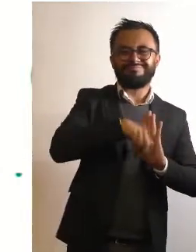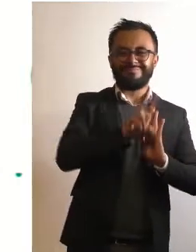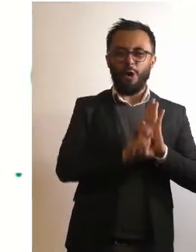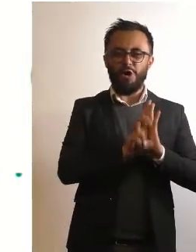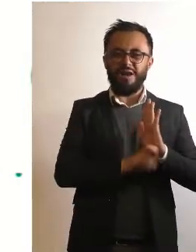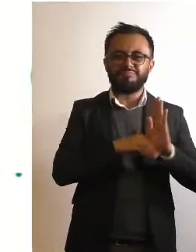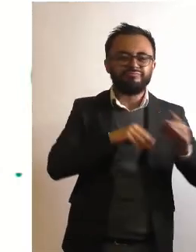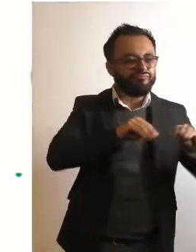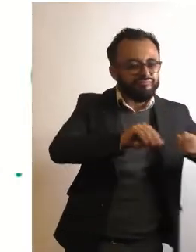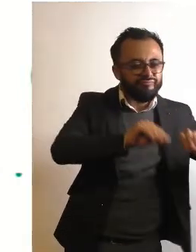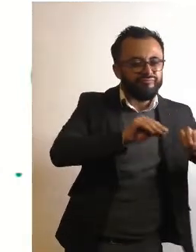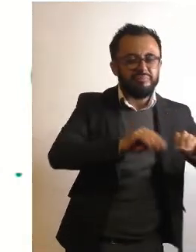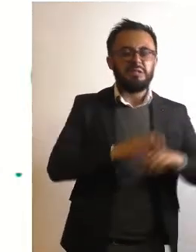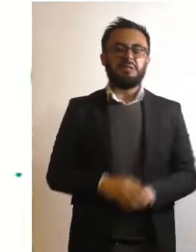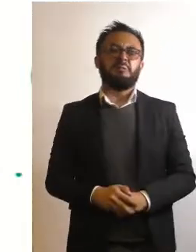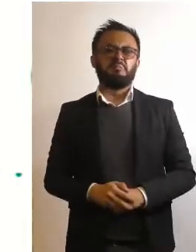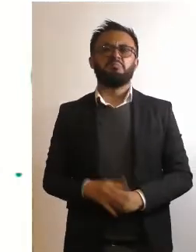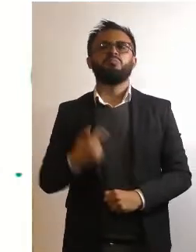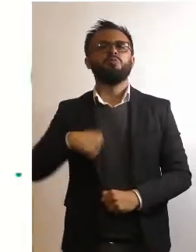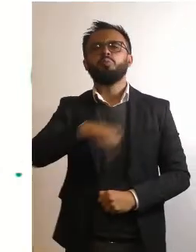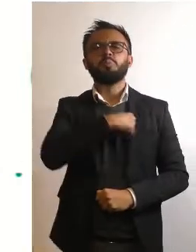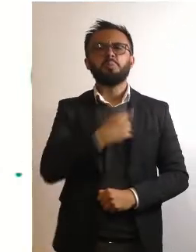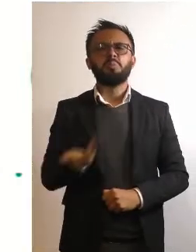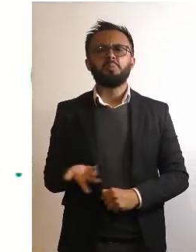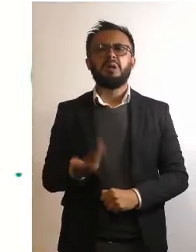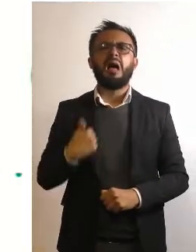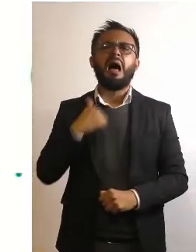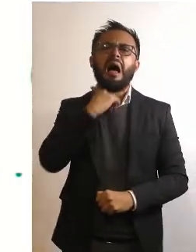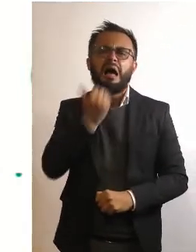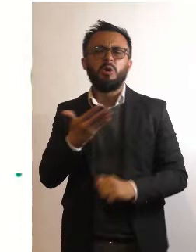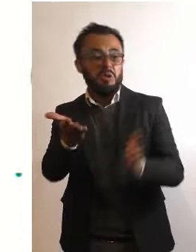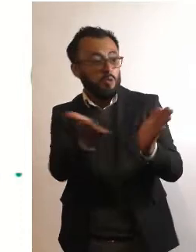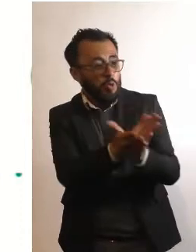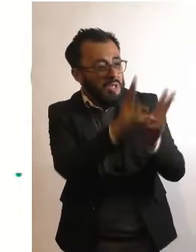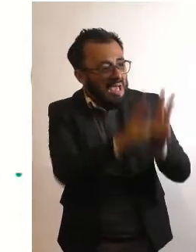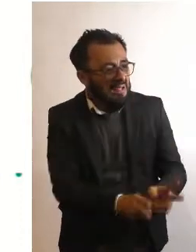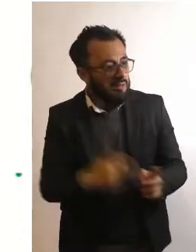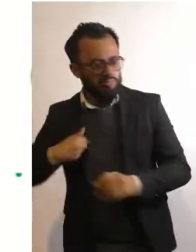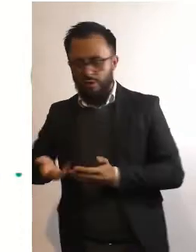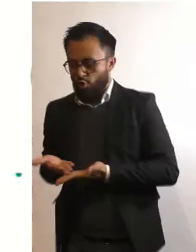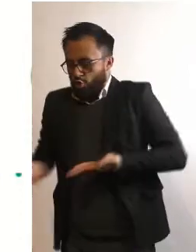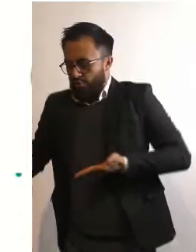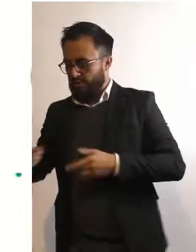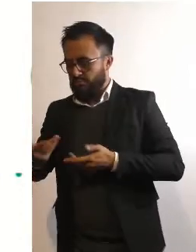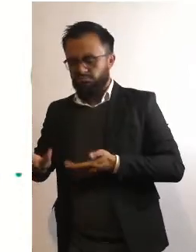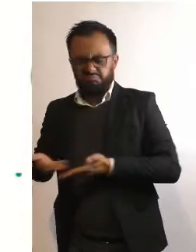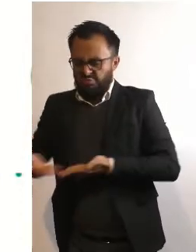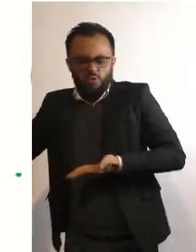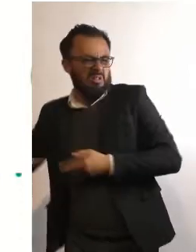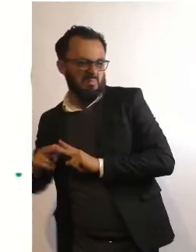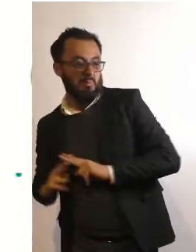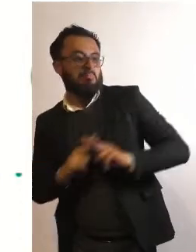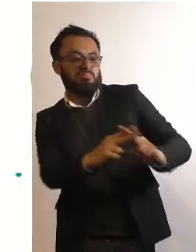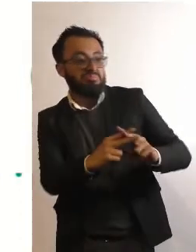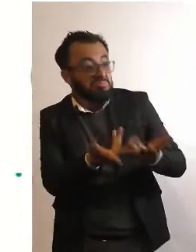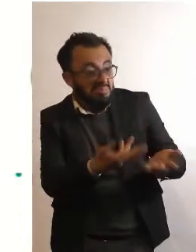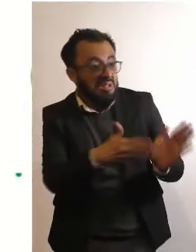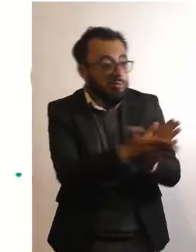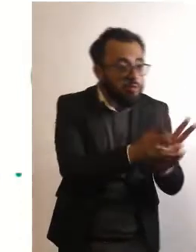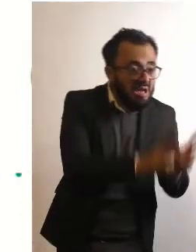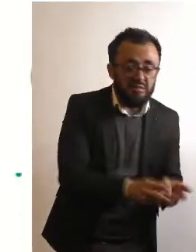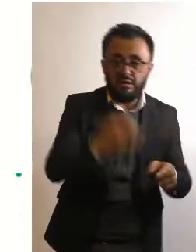Llevábamos a cabo préstamos de equipos a nuestros estudiantes, al personal administrativo y a nuestros docentes para poder dar